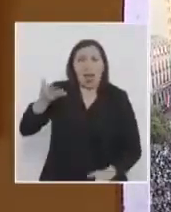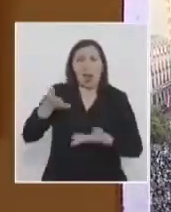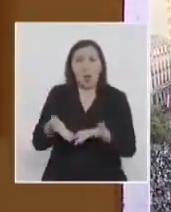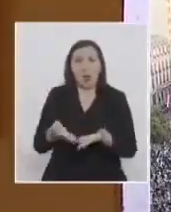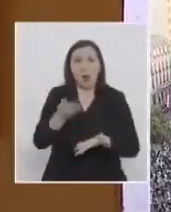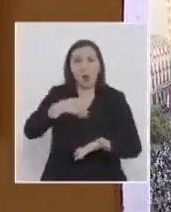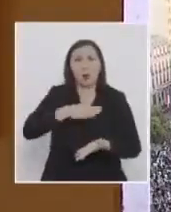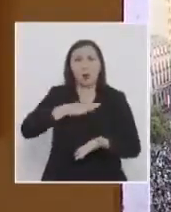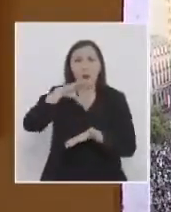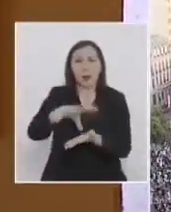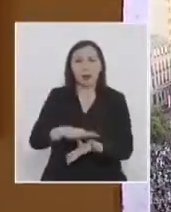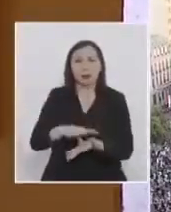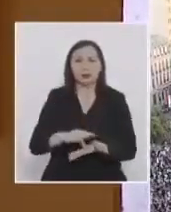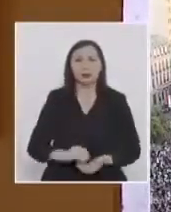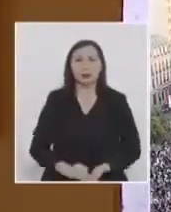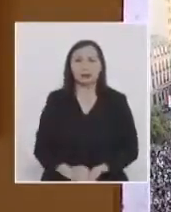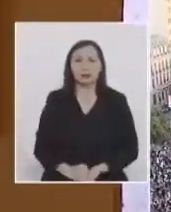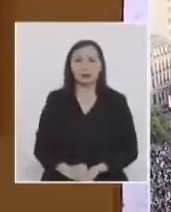país.